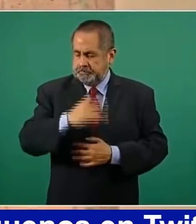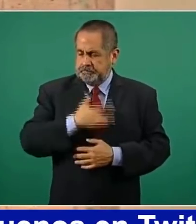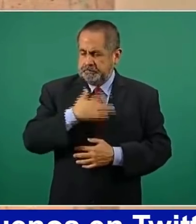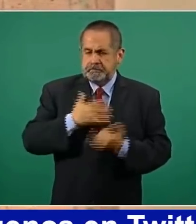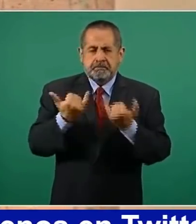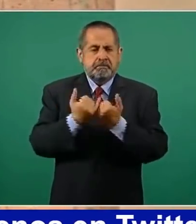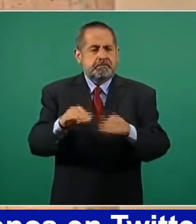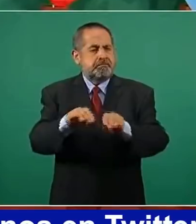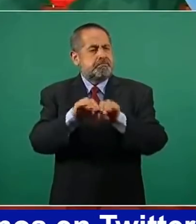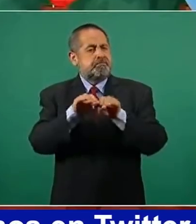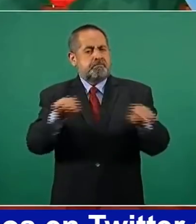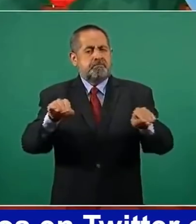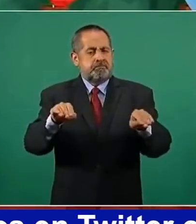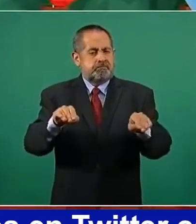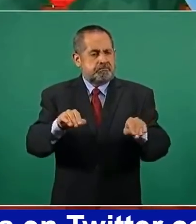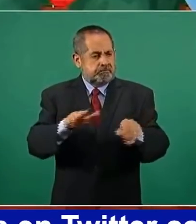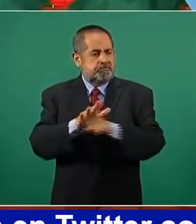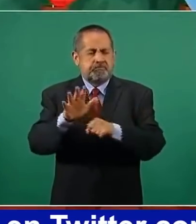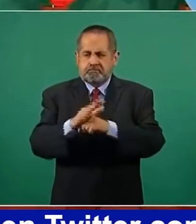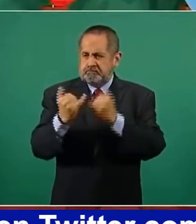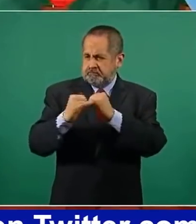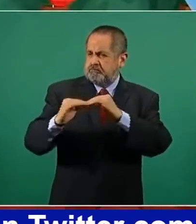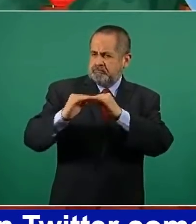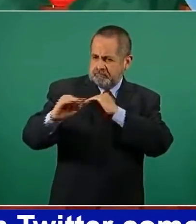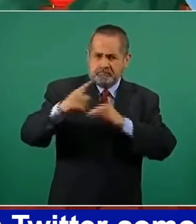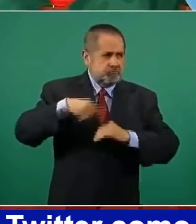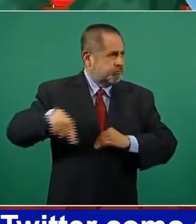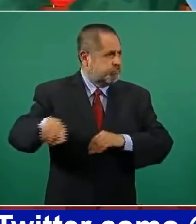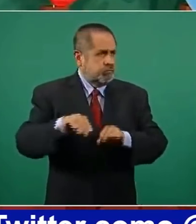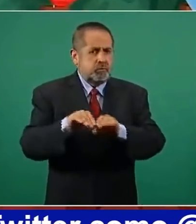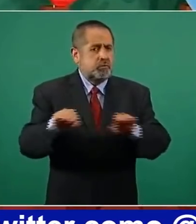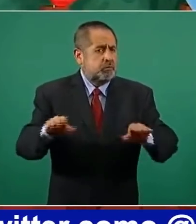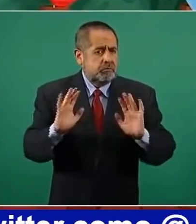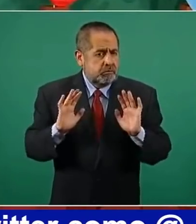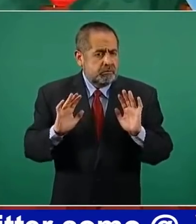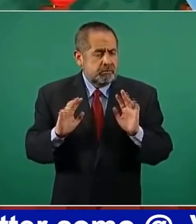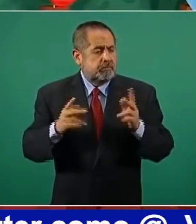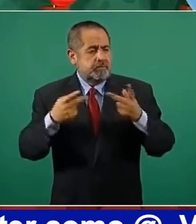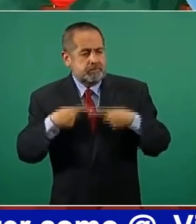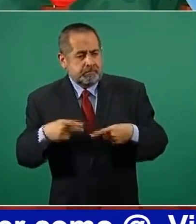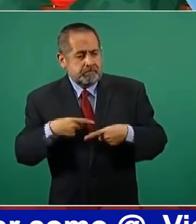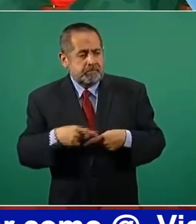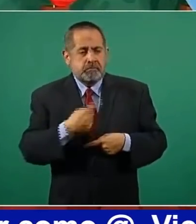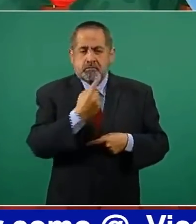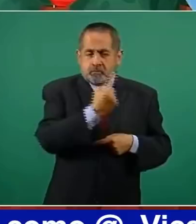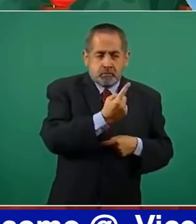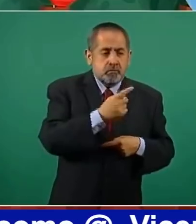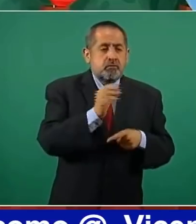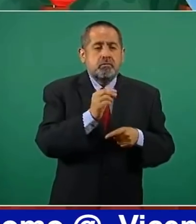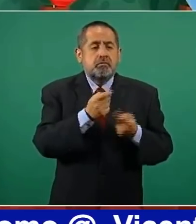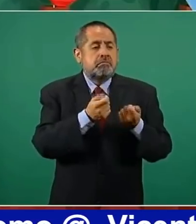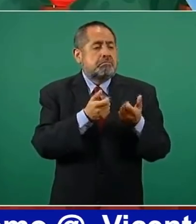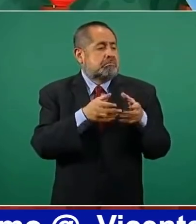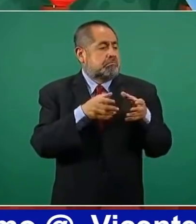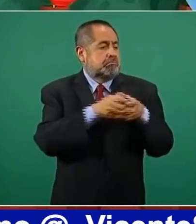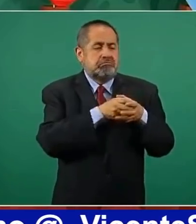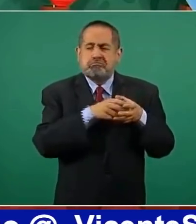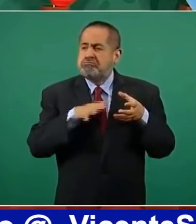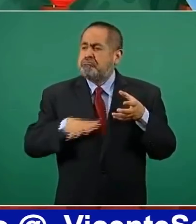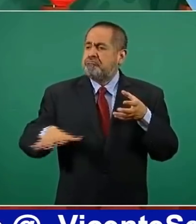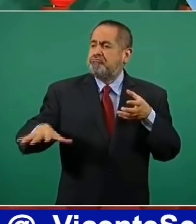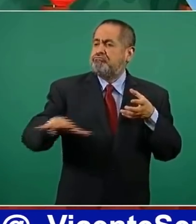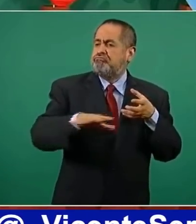equilibrios necesarios para evitar que una persona o una minoría se adueñe del poder